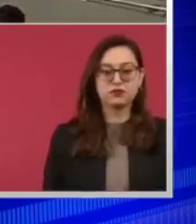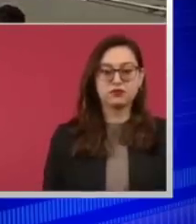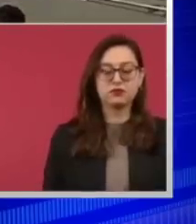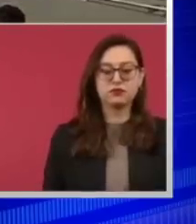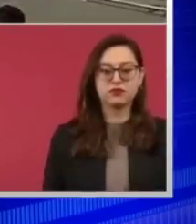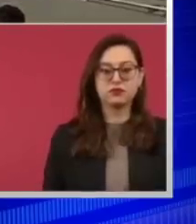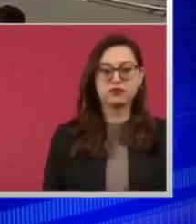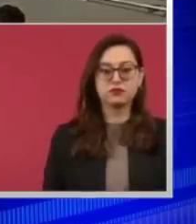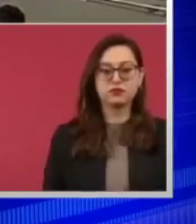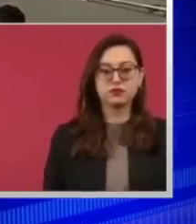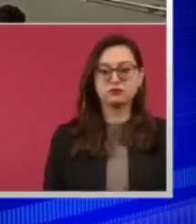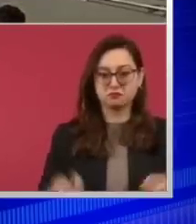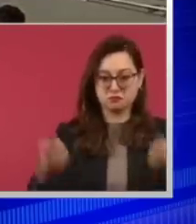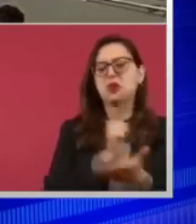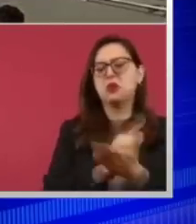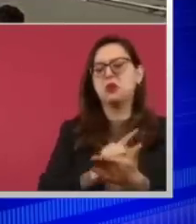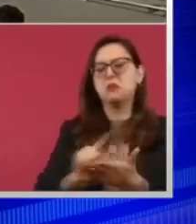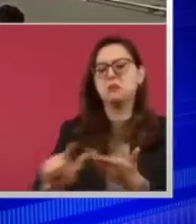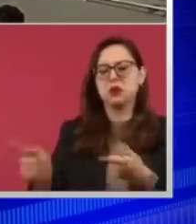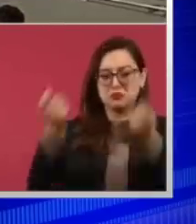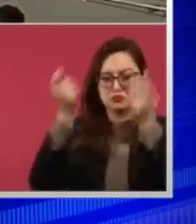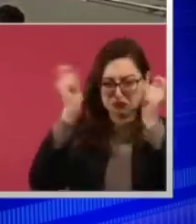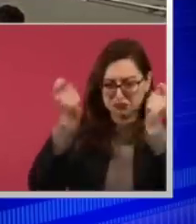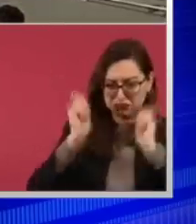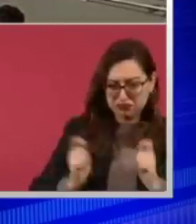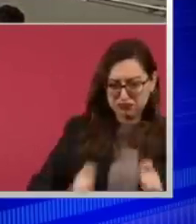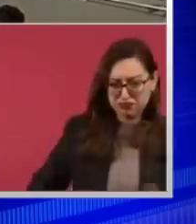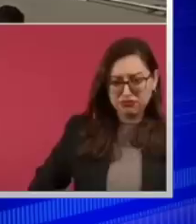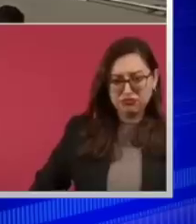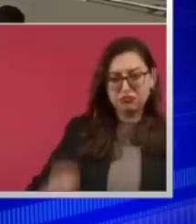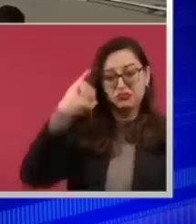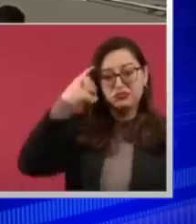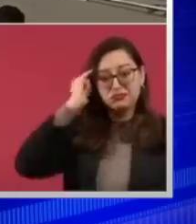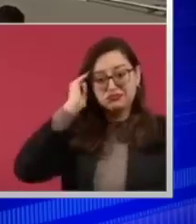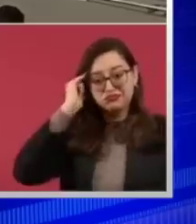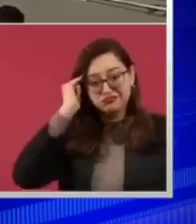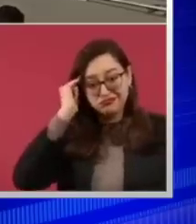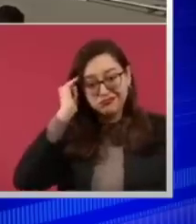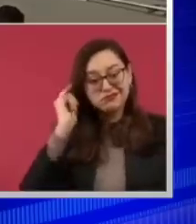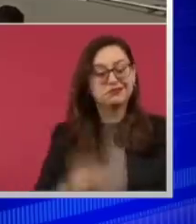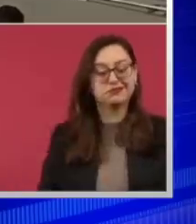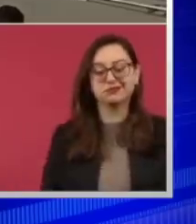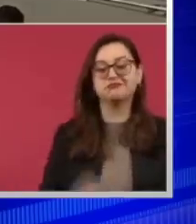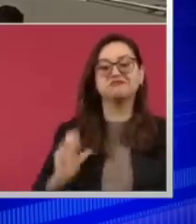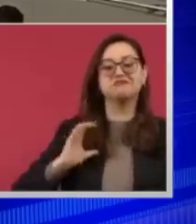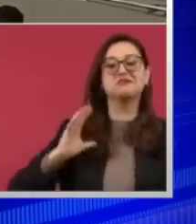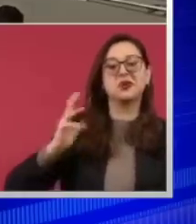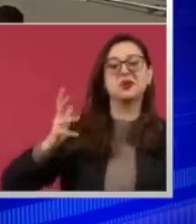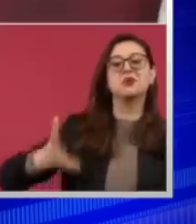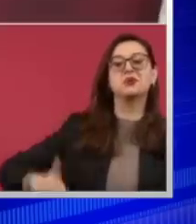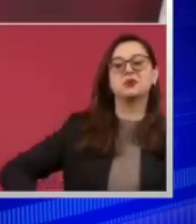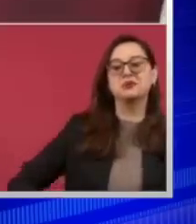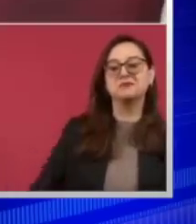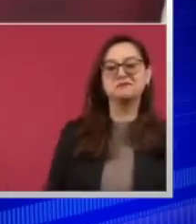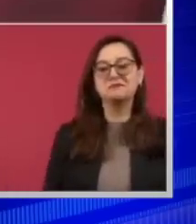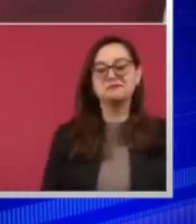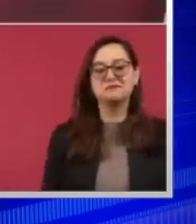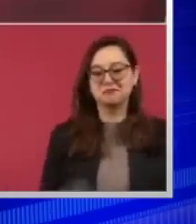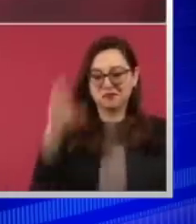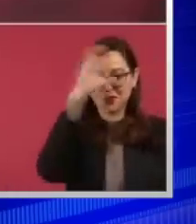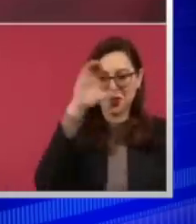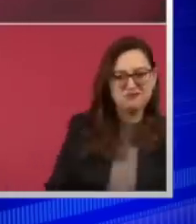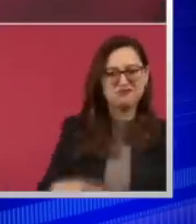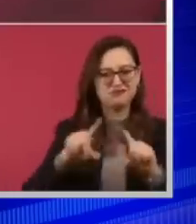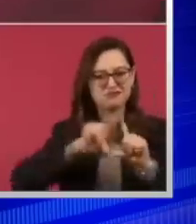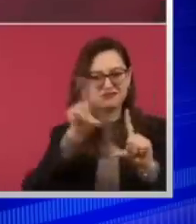voy me limpian y para mí es un orgullo porque es parte de